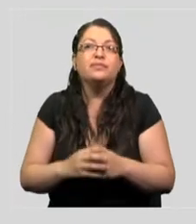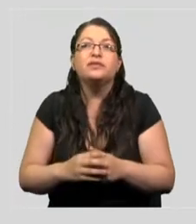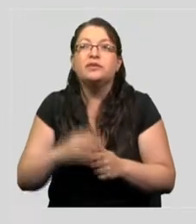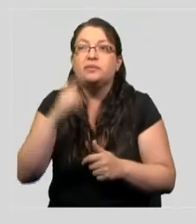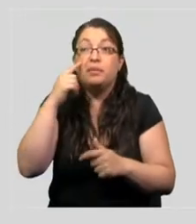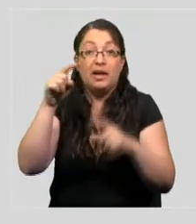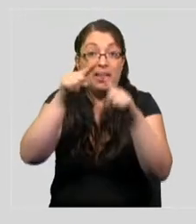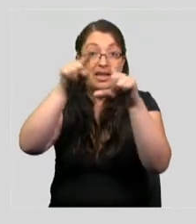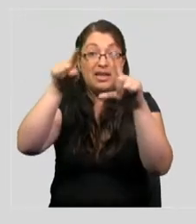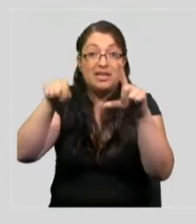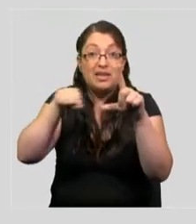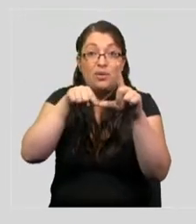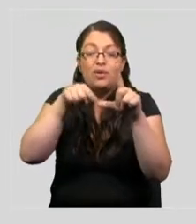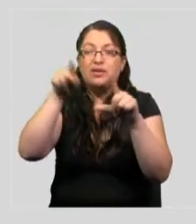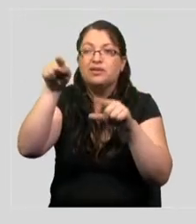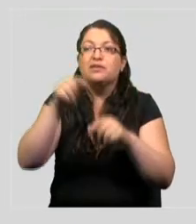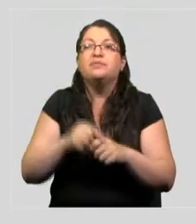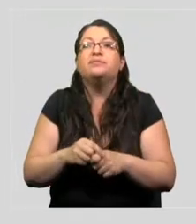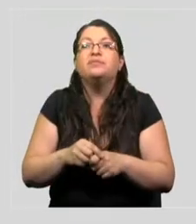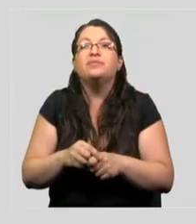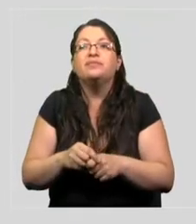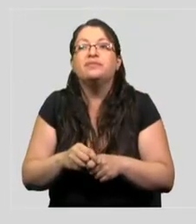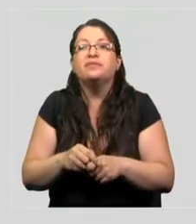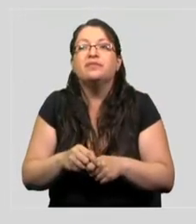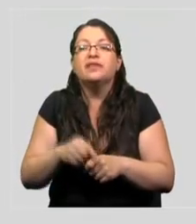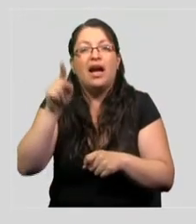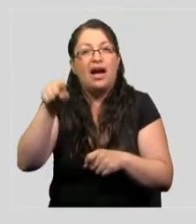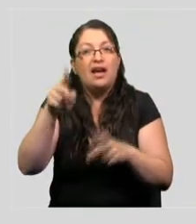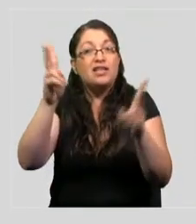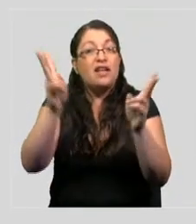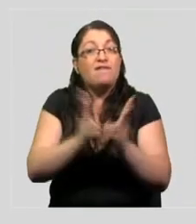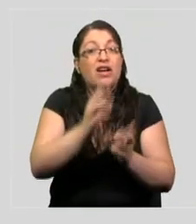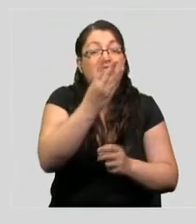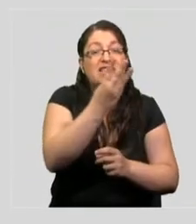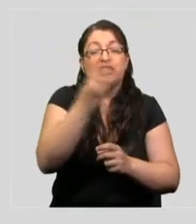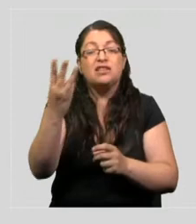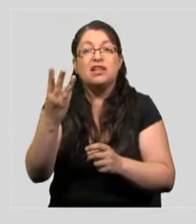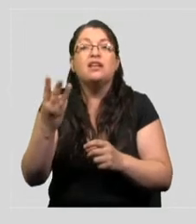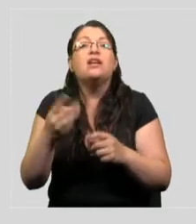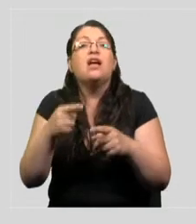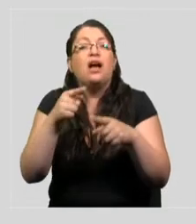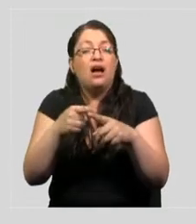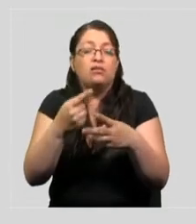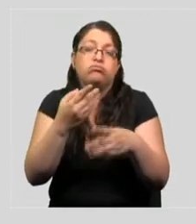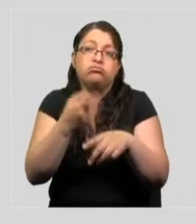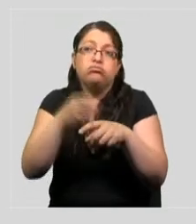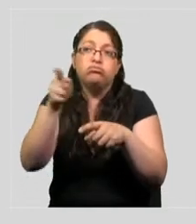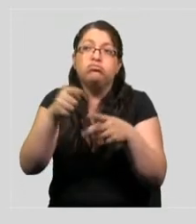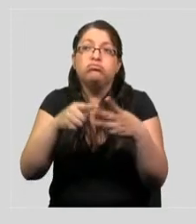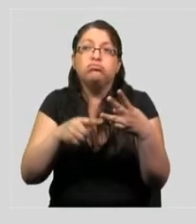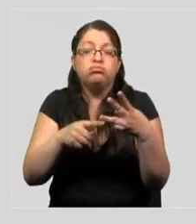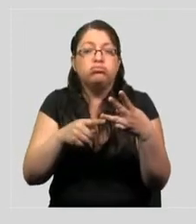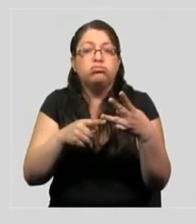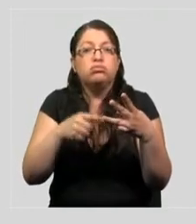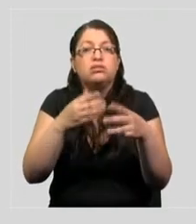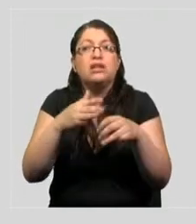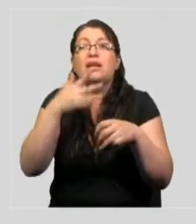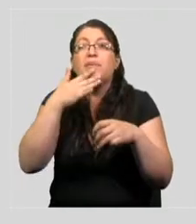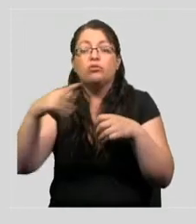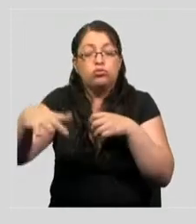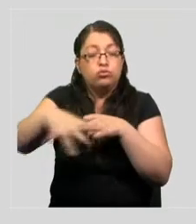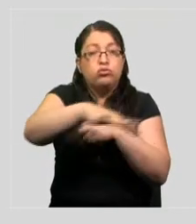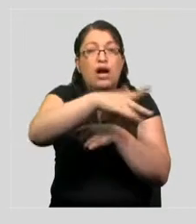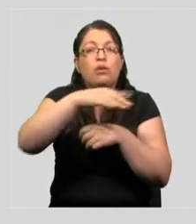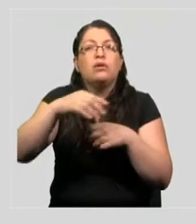cuadradito que que está allí en esos tres valles el valle katraska huemules el valle bernardo rodeado por dos fiordos donde